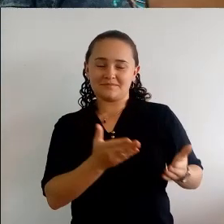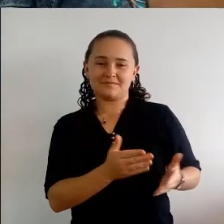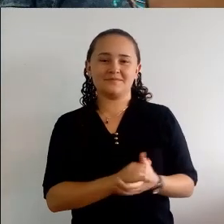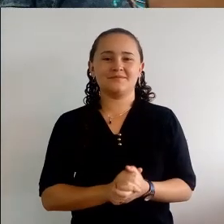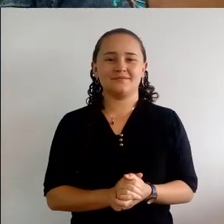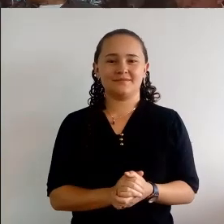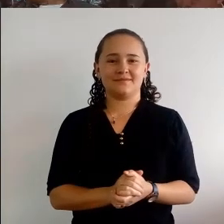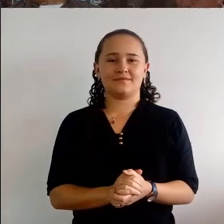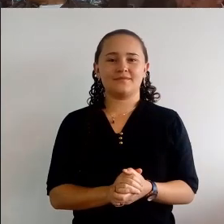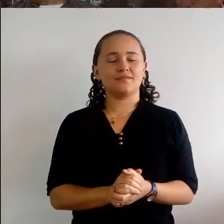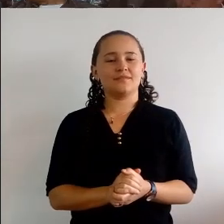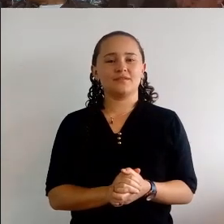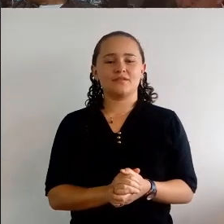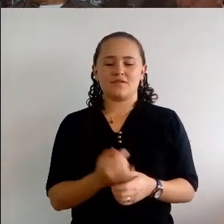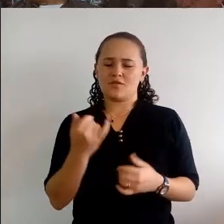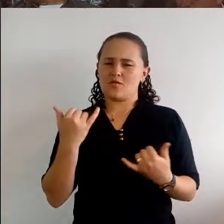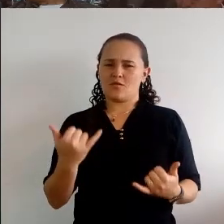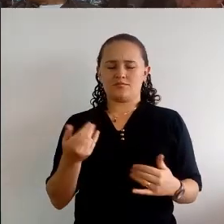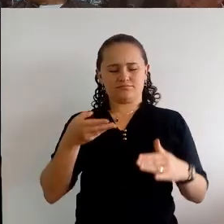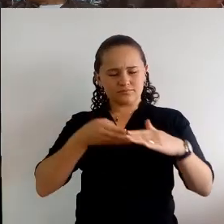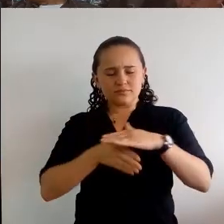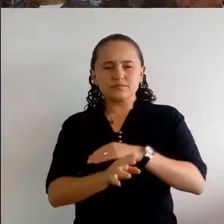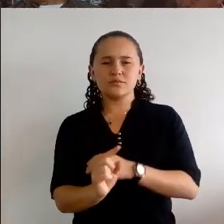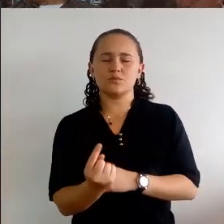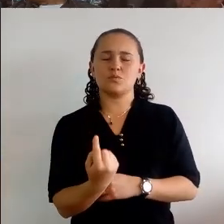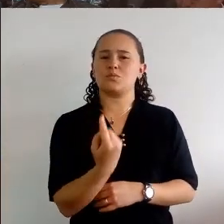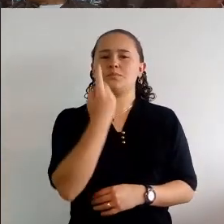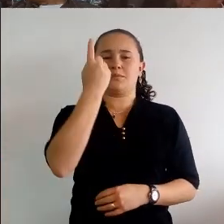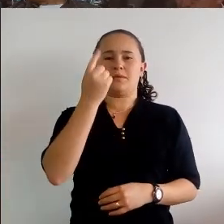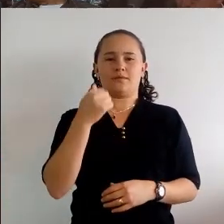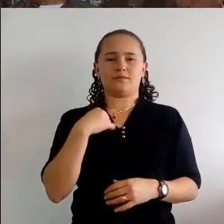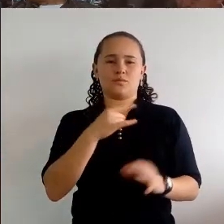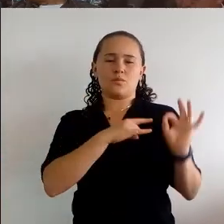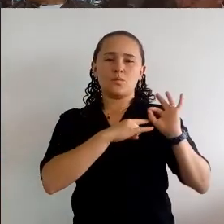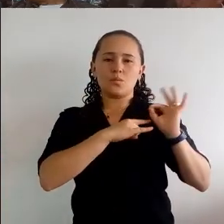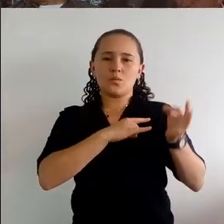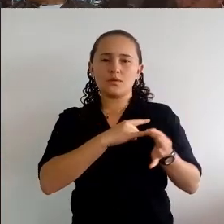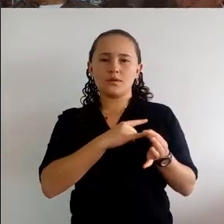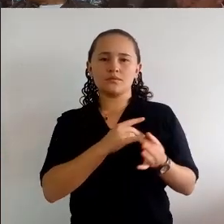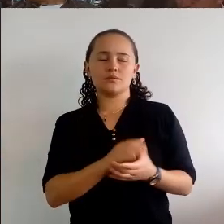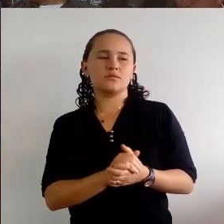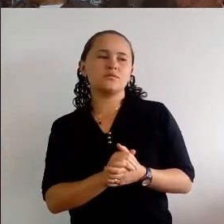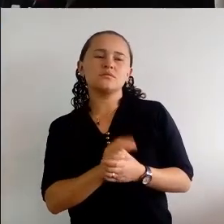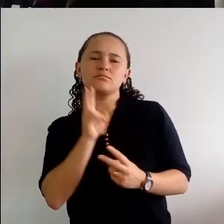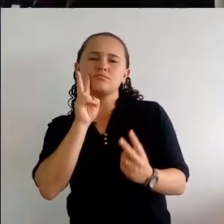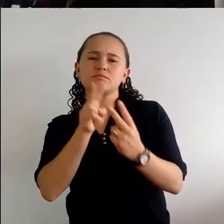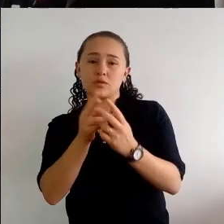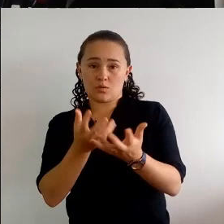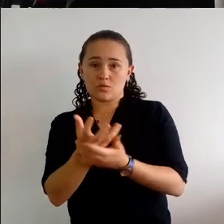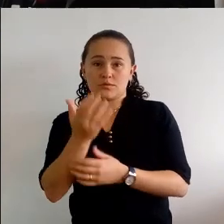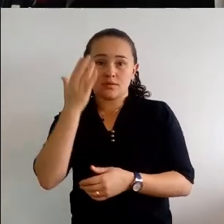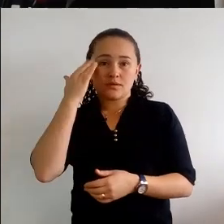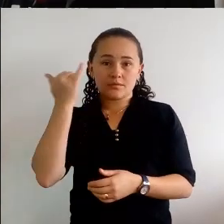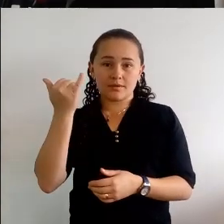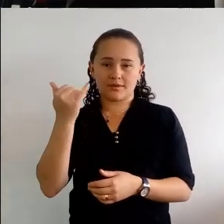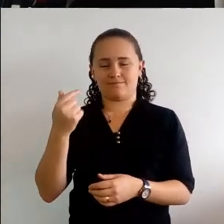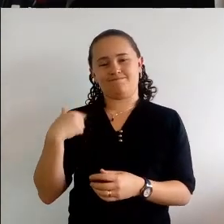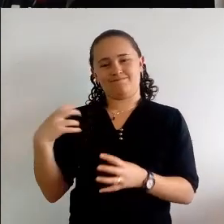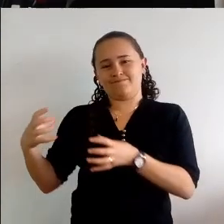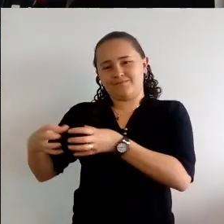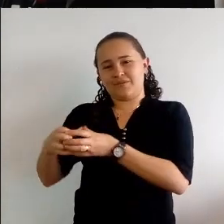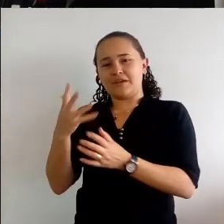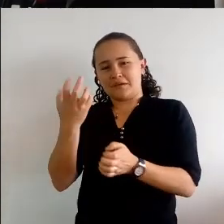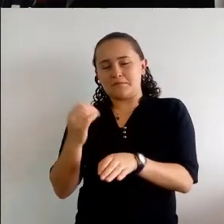Apreciado estudiante, cordial saludo. Como parte de la bienvenida a este primer periodo académico, la